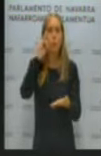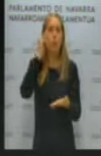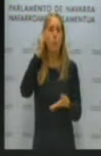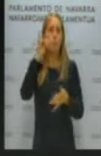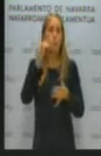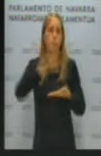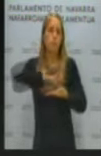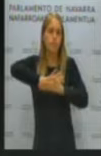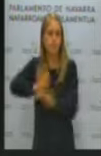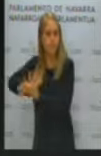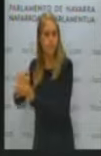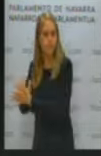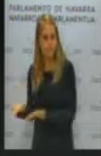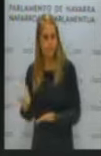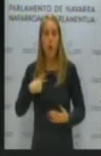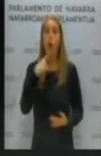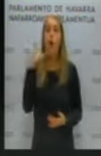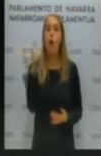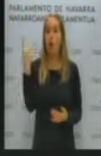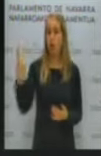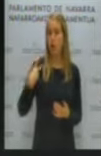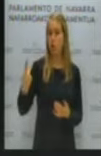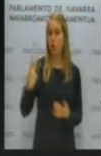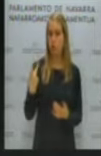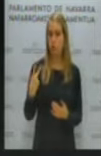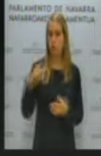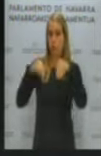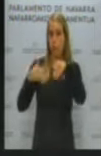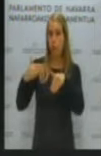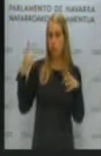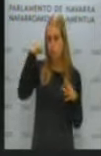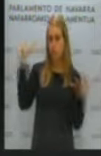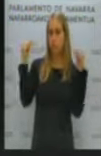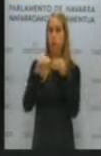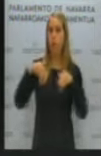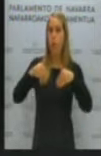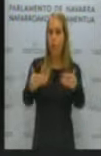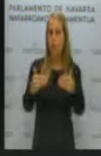Barcos. Ojalá usted y yo en ese voto en el próximo pleno. Nada más y muchas gracias.